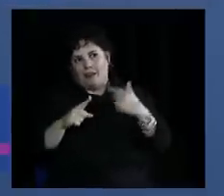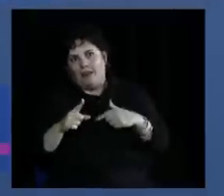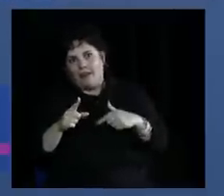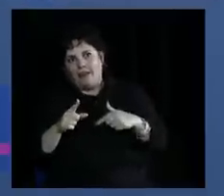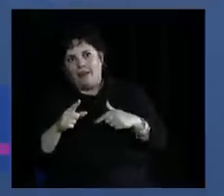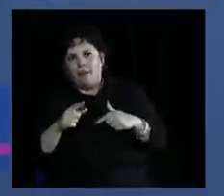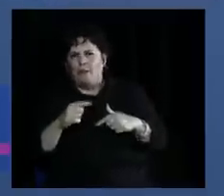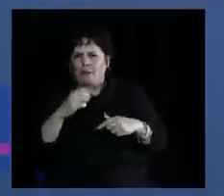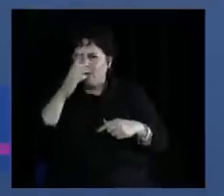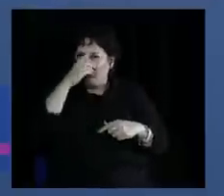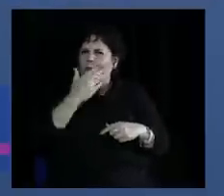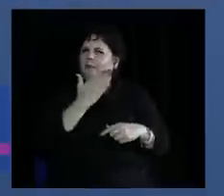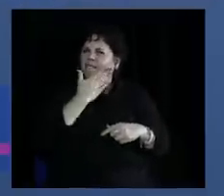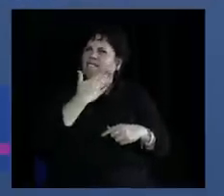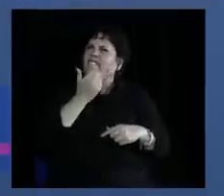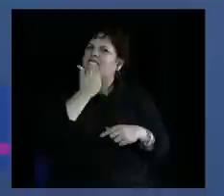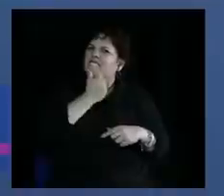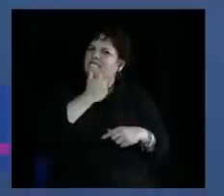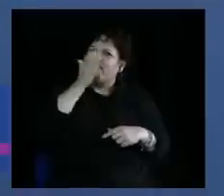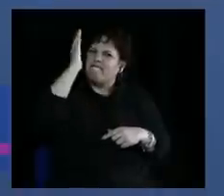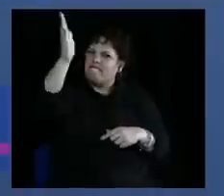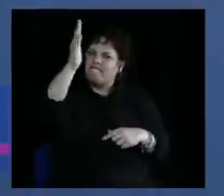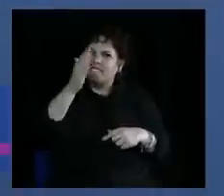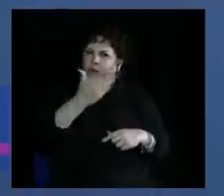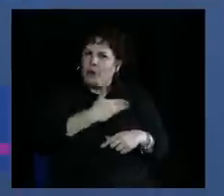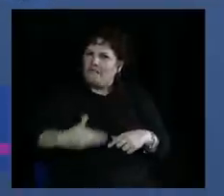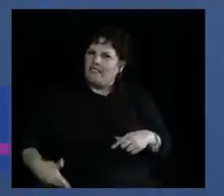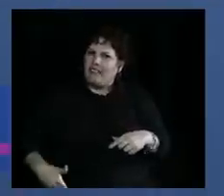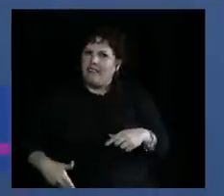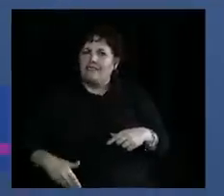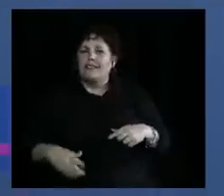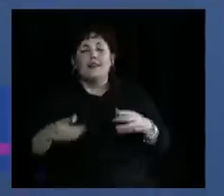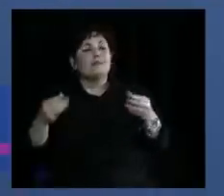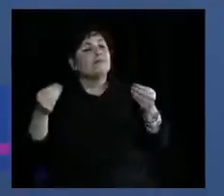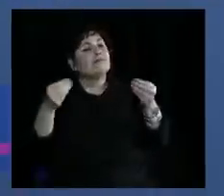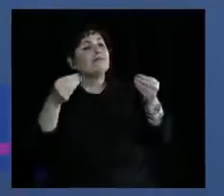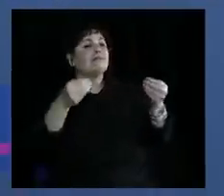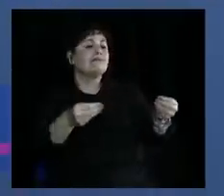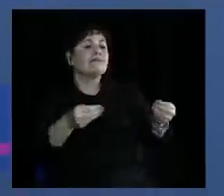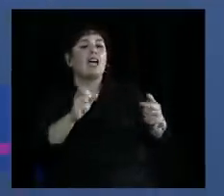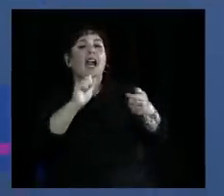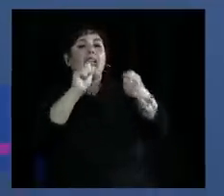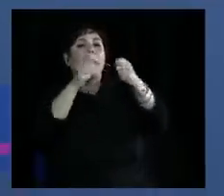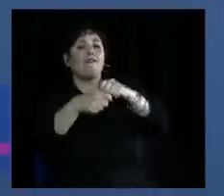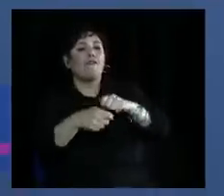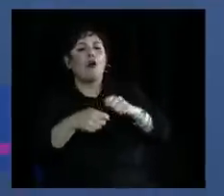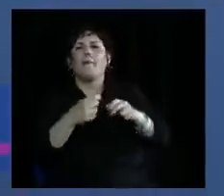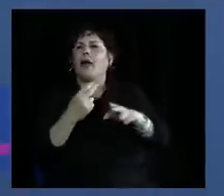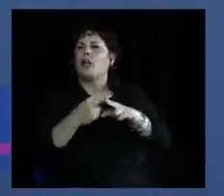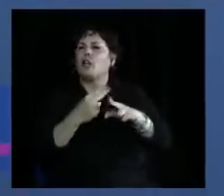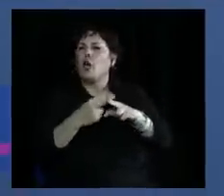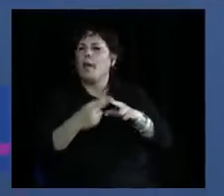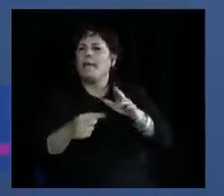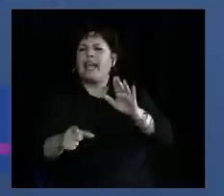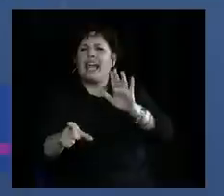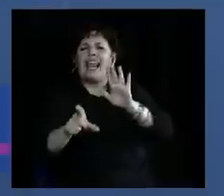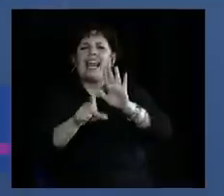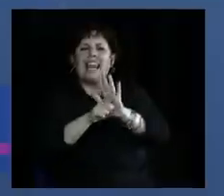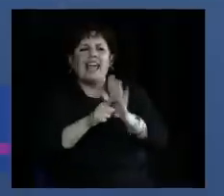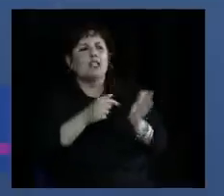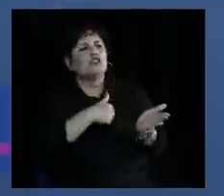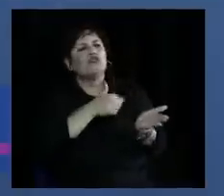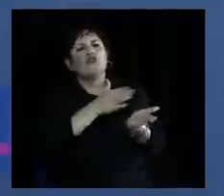la desfachatez del gobierno que presentó esta reforma con el nombre de Ley de